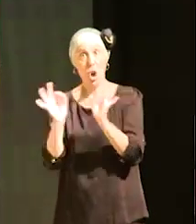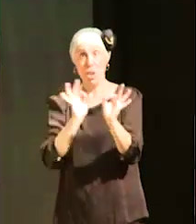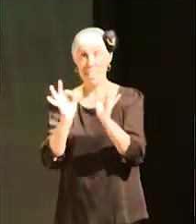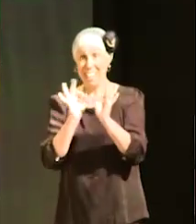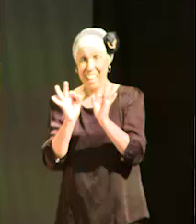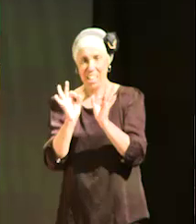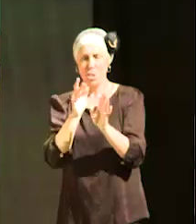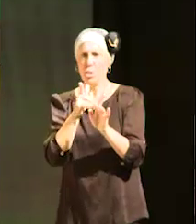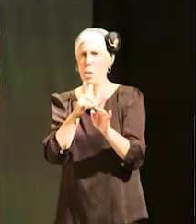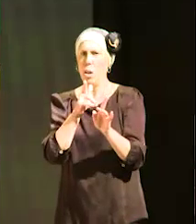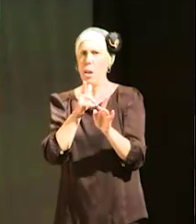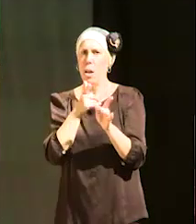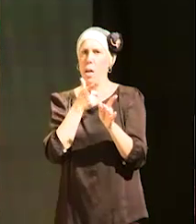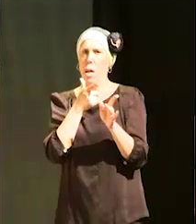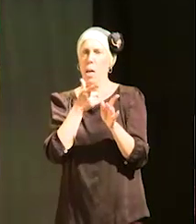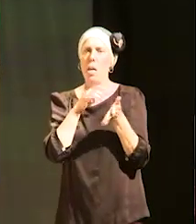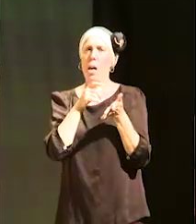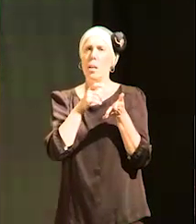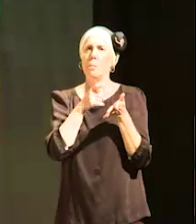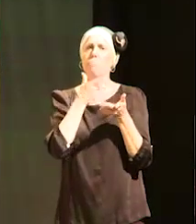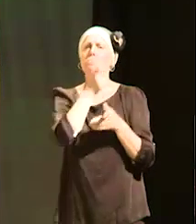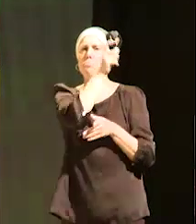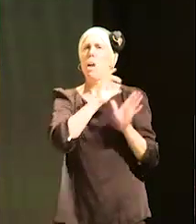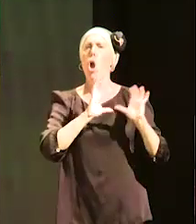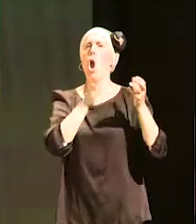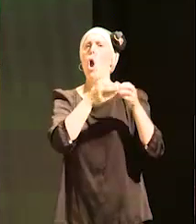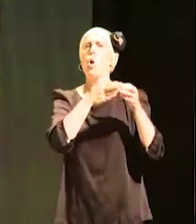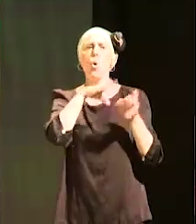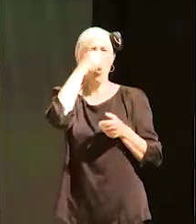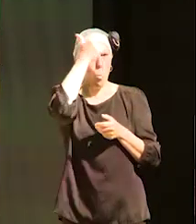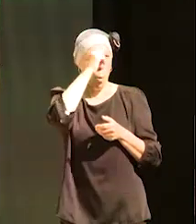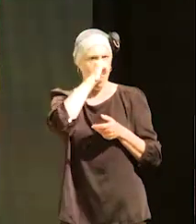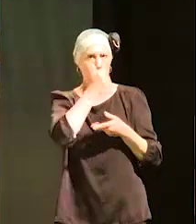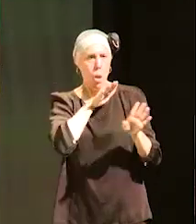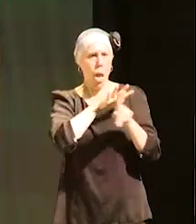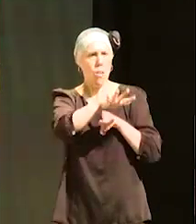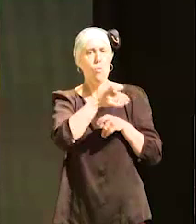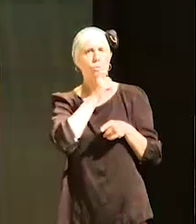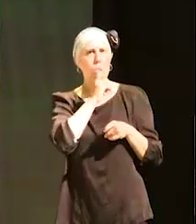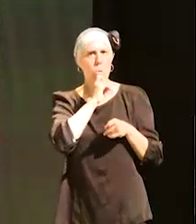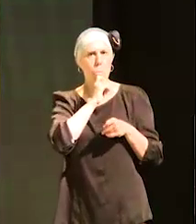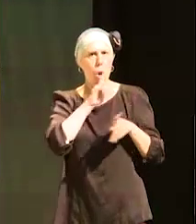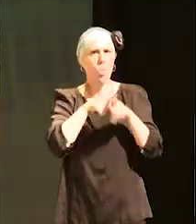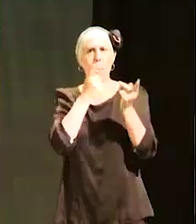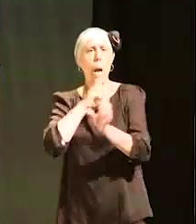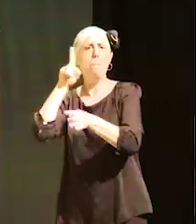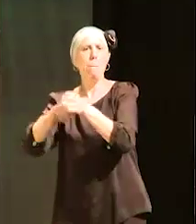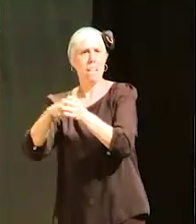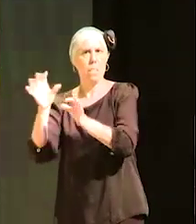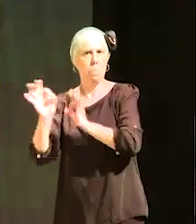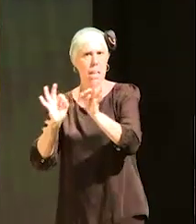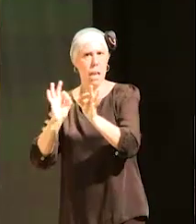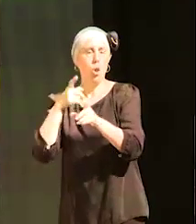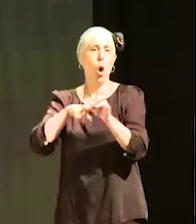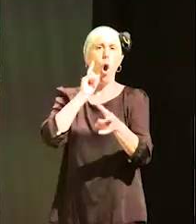población de diversas edades masculinas más allá de los que actúan de los que están directamente inmersos en